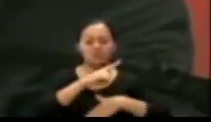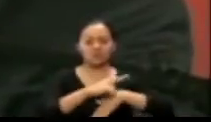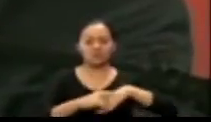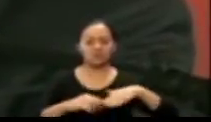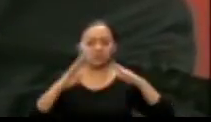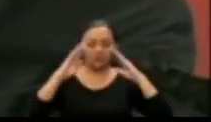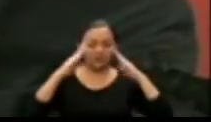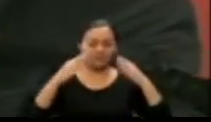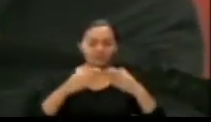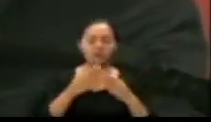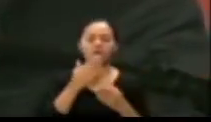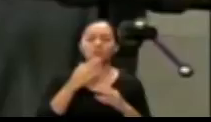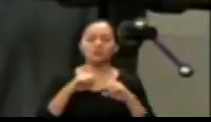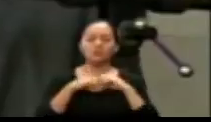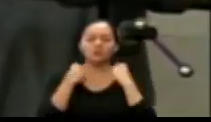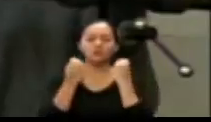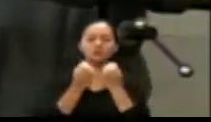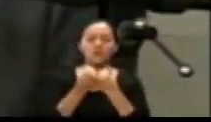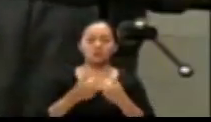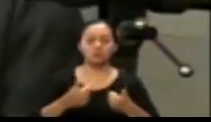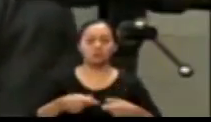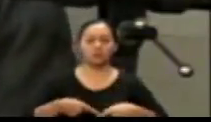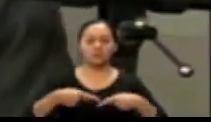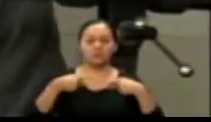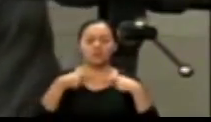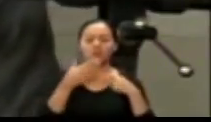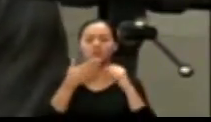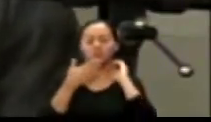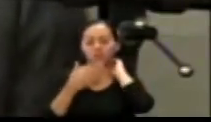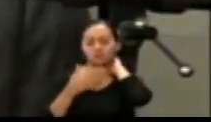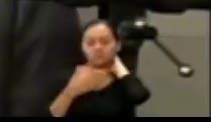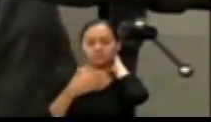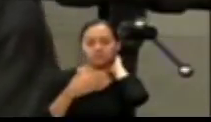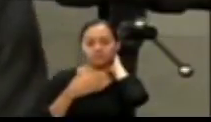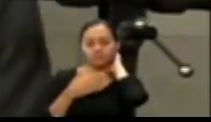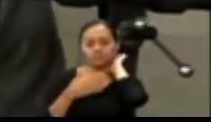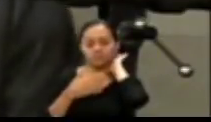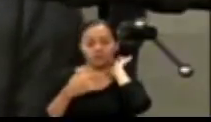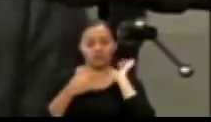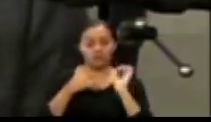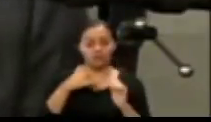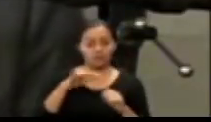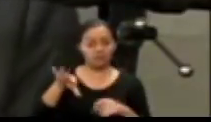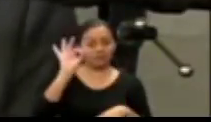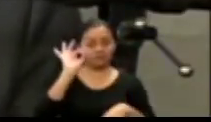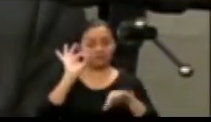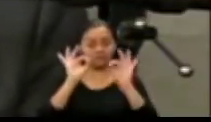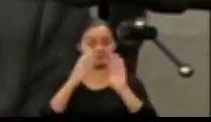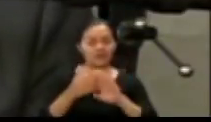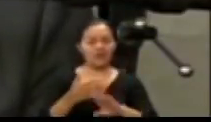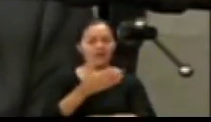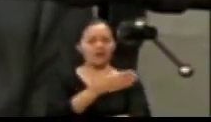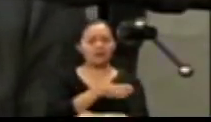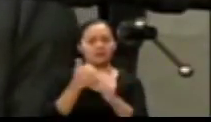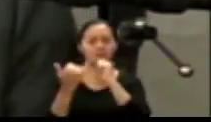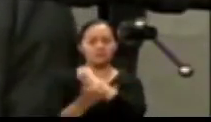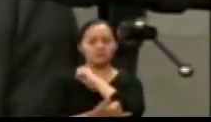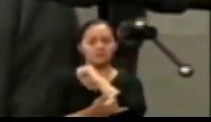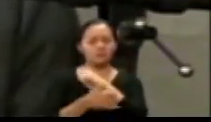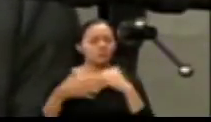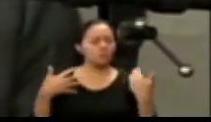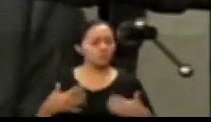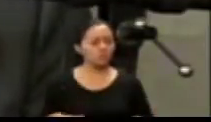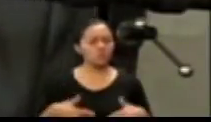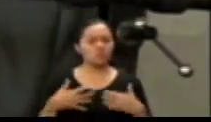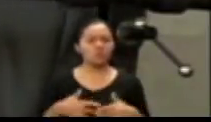precisamente en el socialismo del buen vivir? Yo noto que antes todos los países eran súcubes,